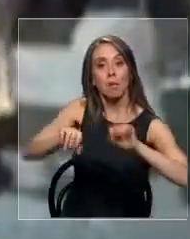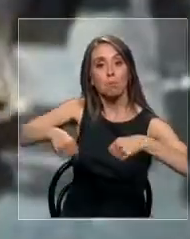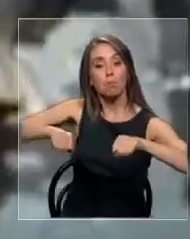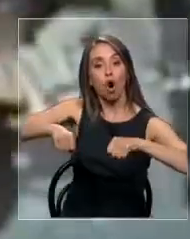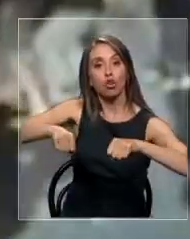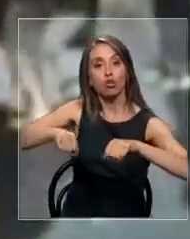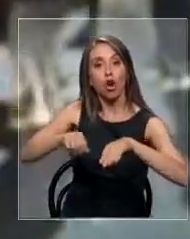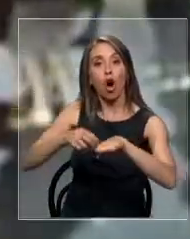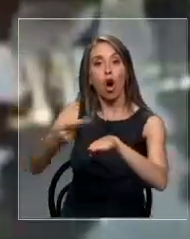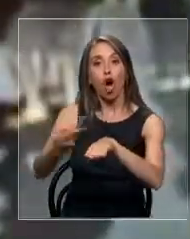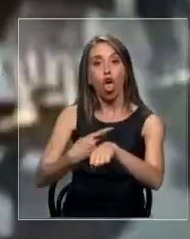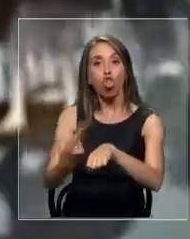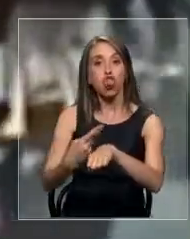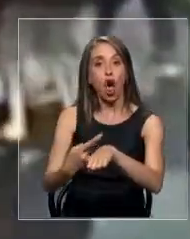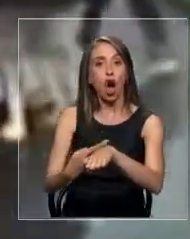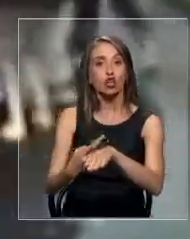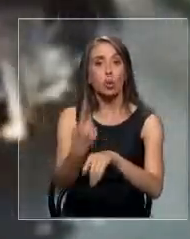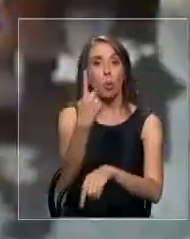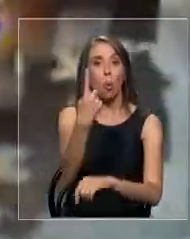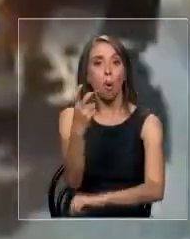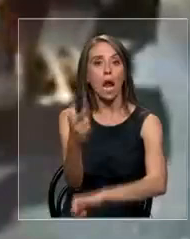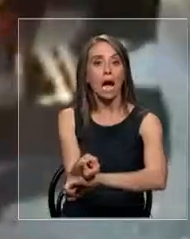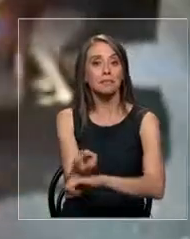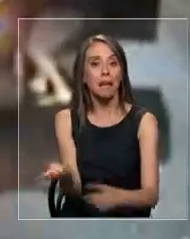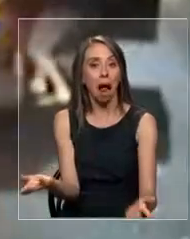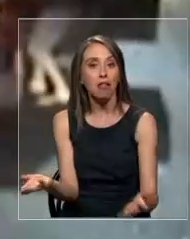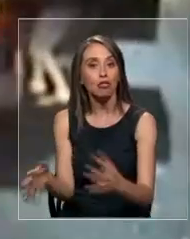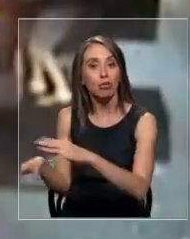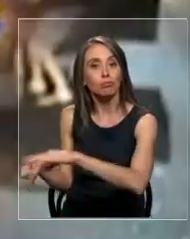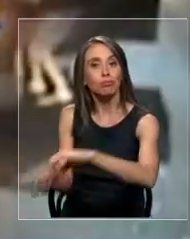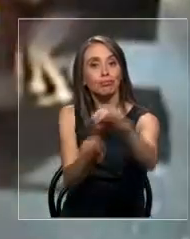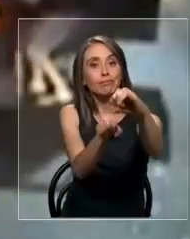Podían llevarse 2 por el precio de 1.